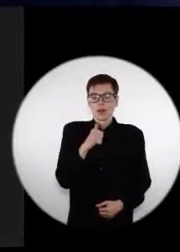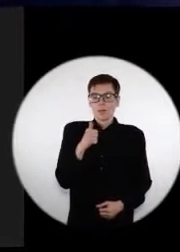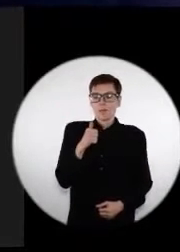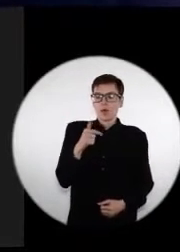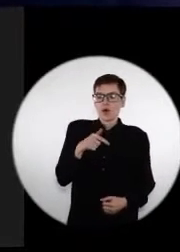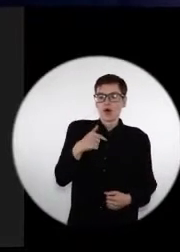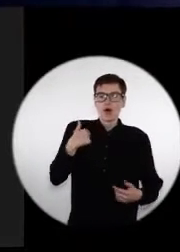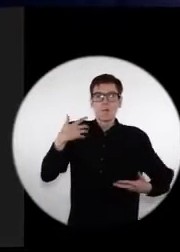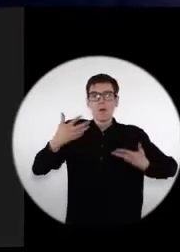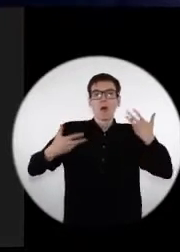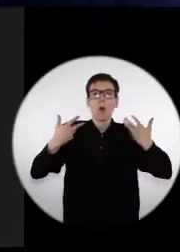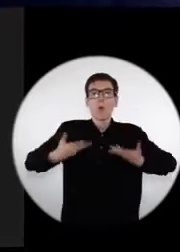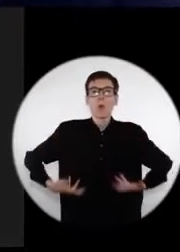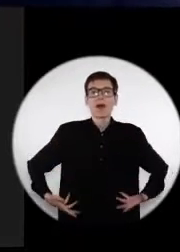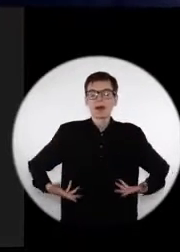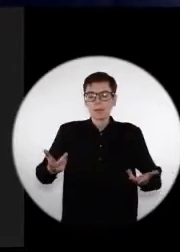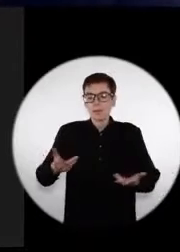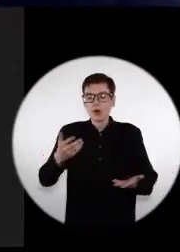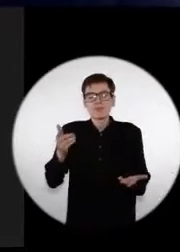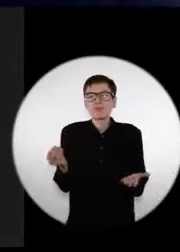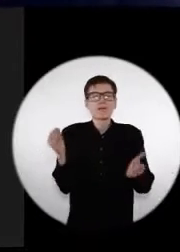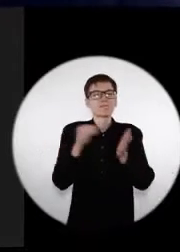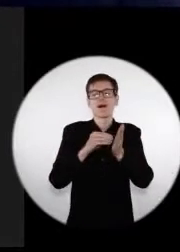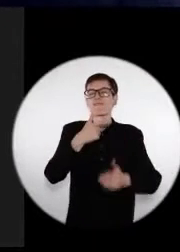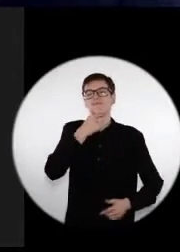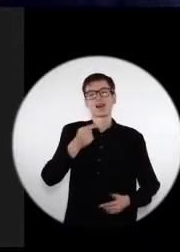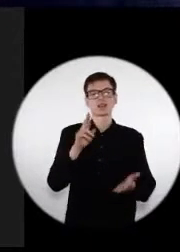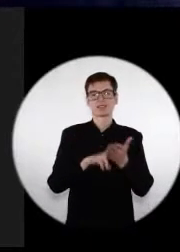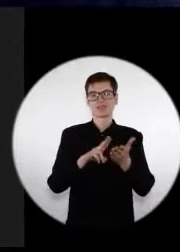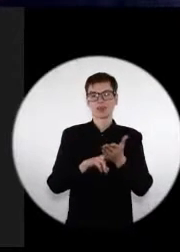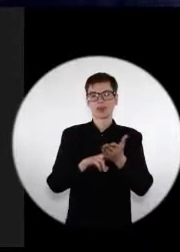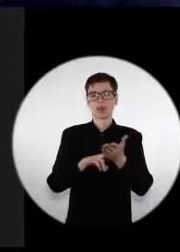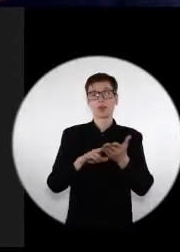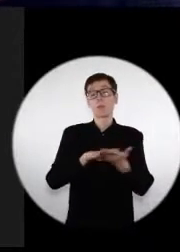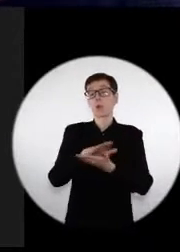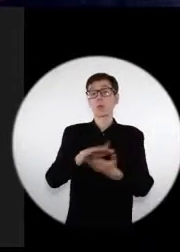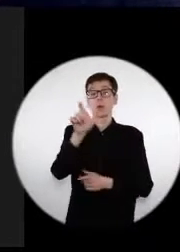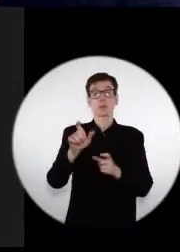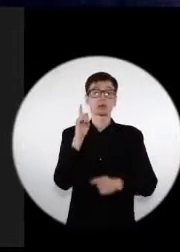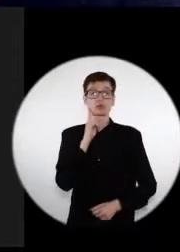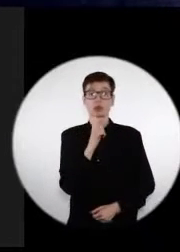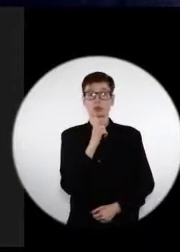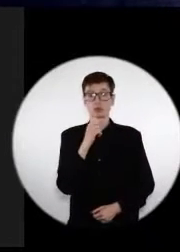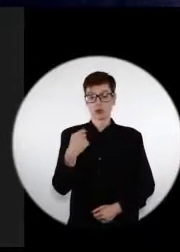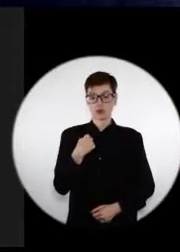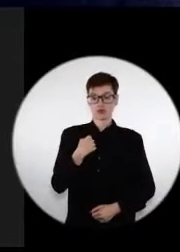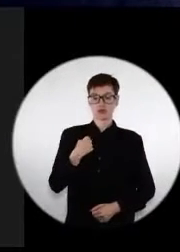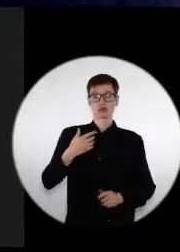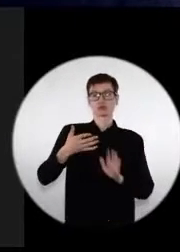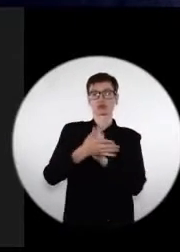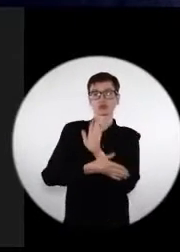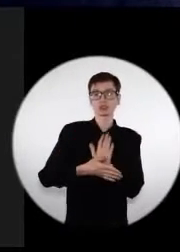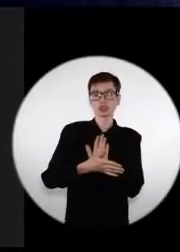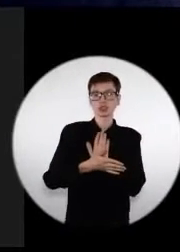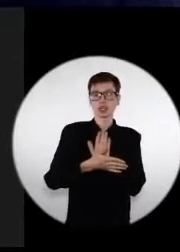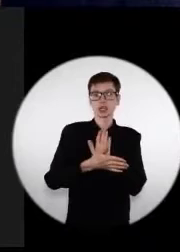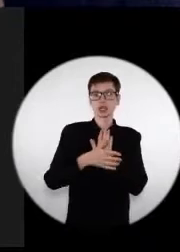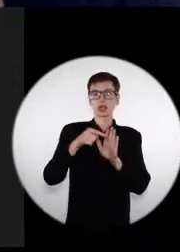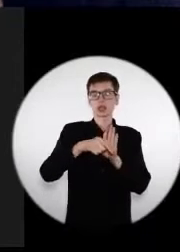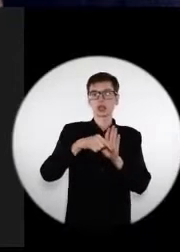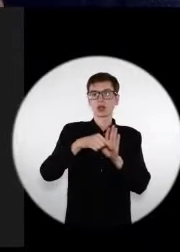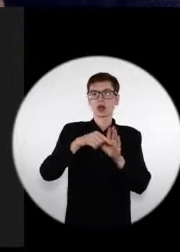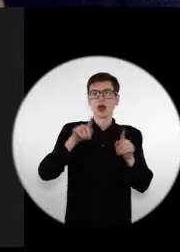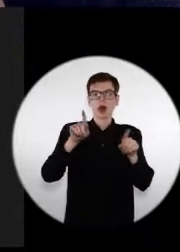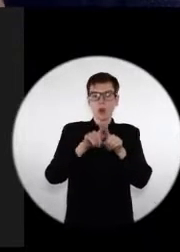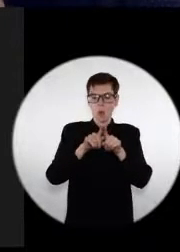tener la ración que está observando entonces como teníamos nosotros nuestros cuerpos es mucho más fácil para el